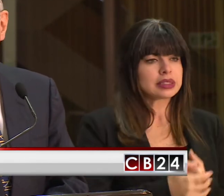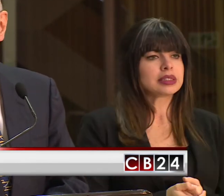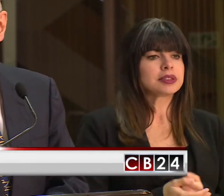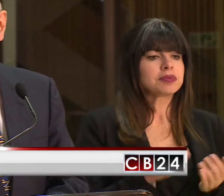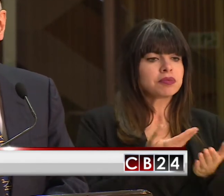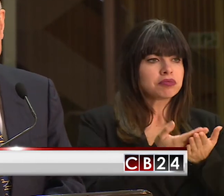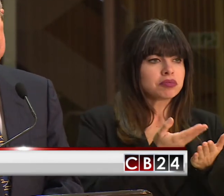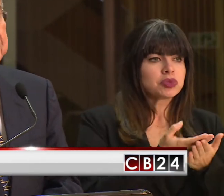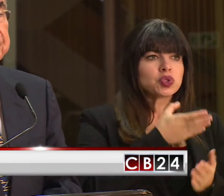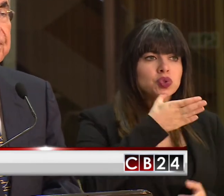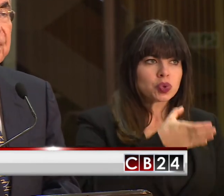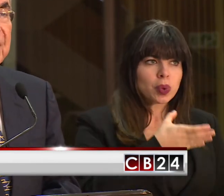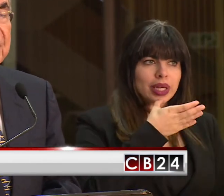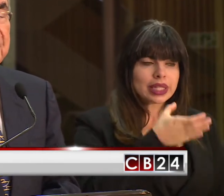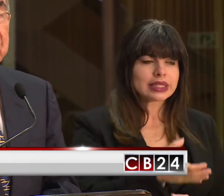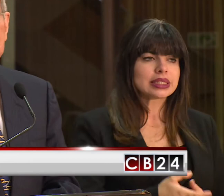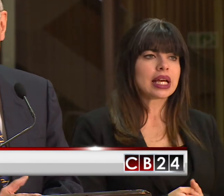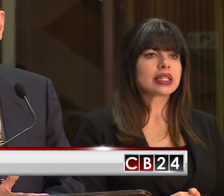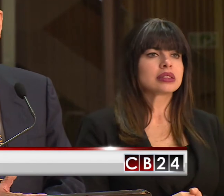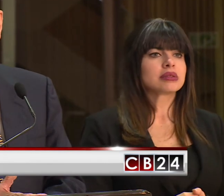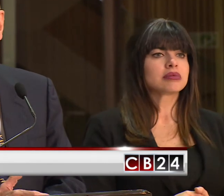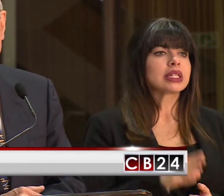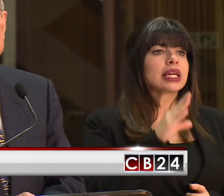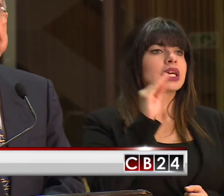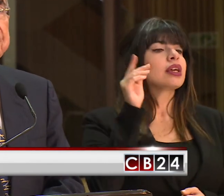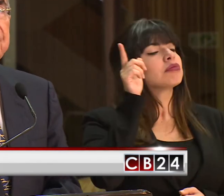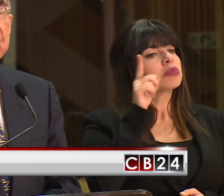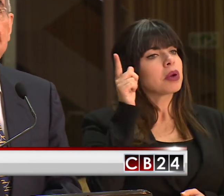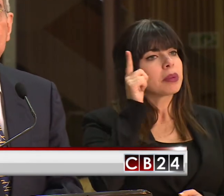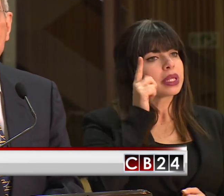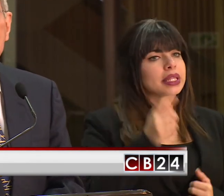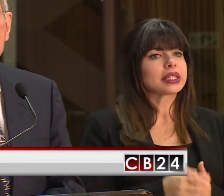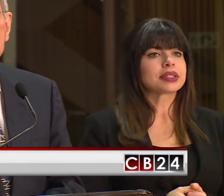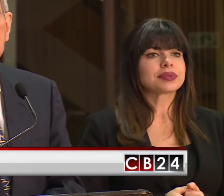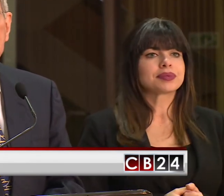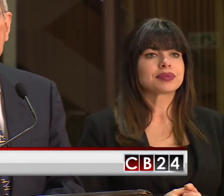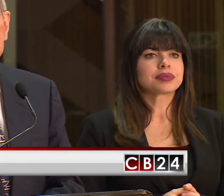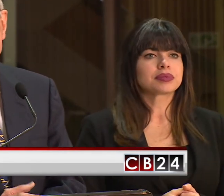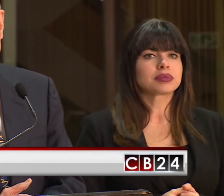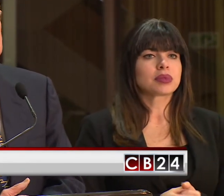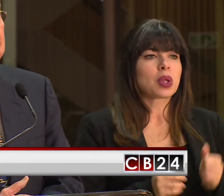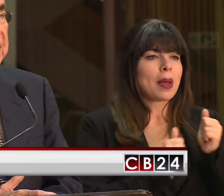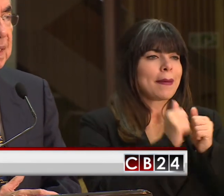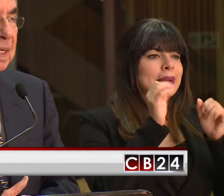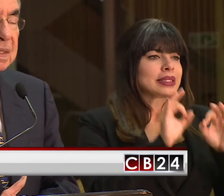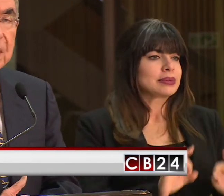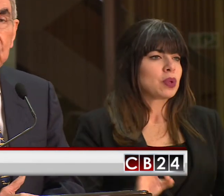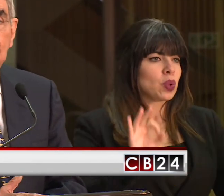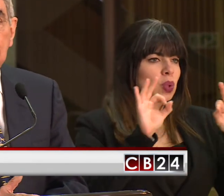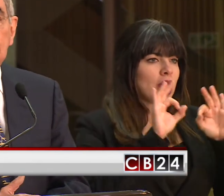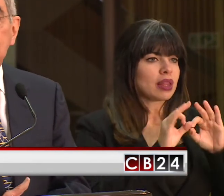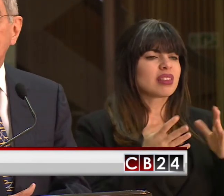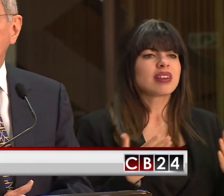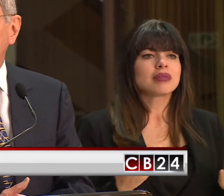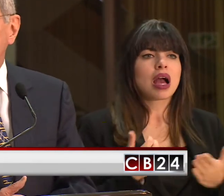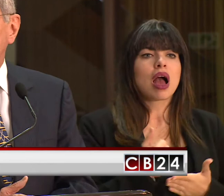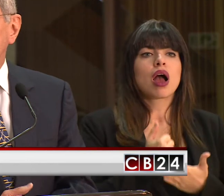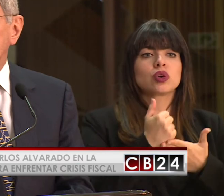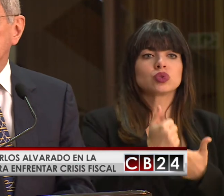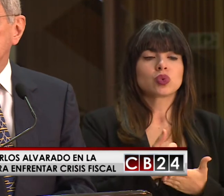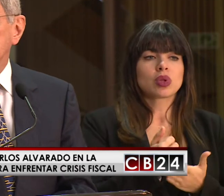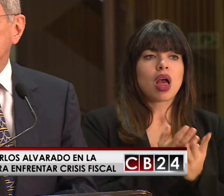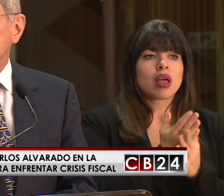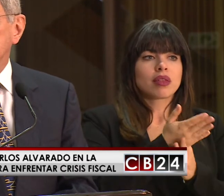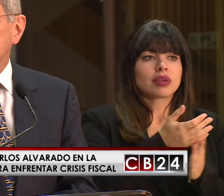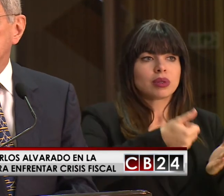aportando sugerencias y evidentemente lo más importante es ayudarle con los